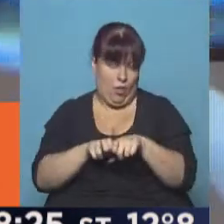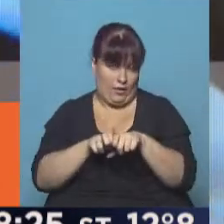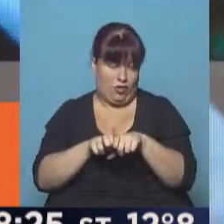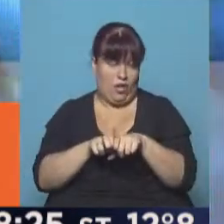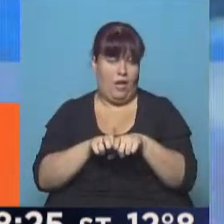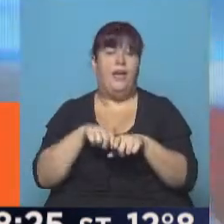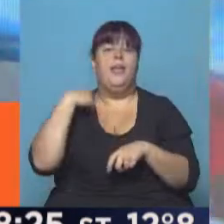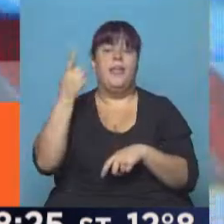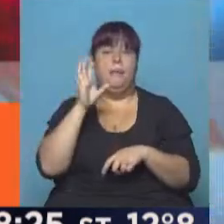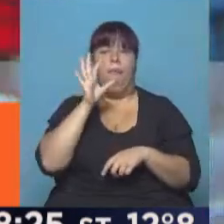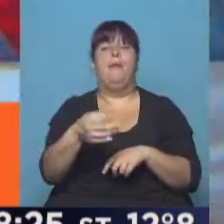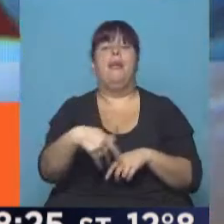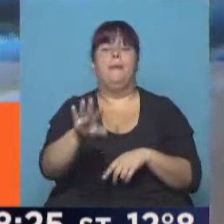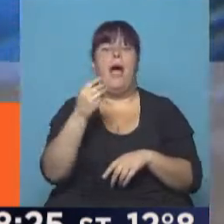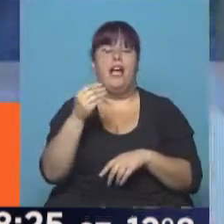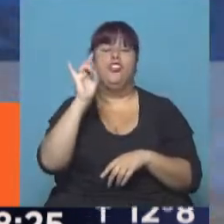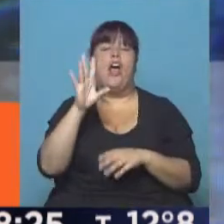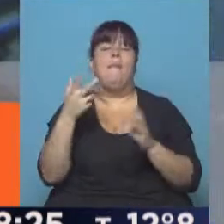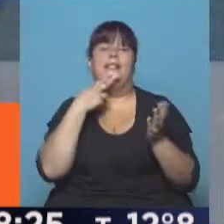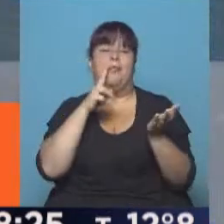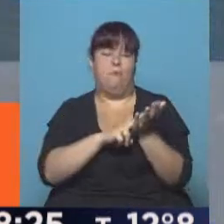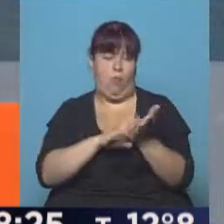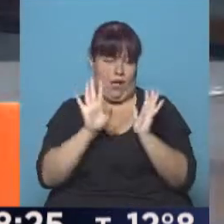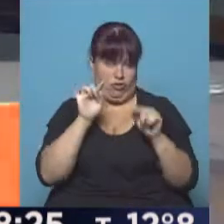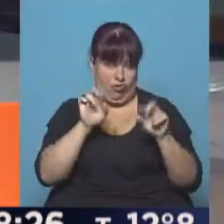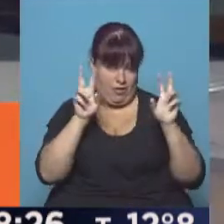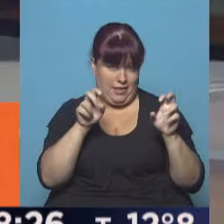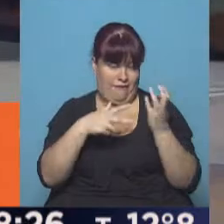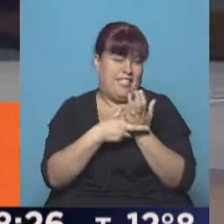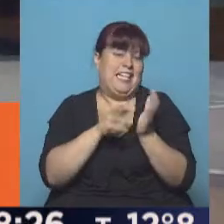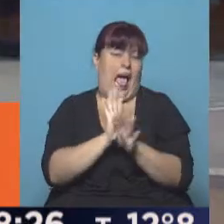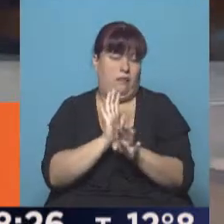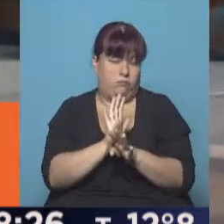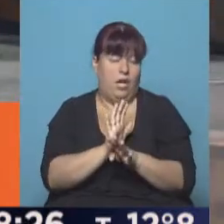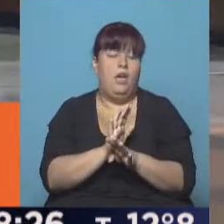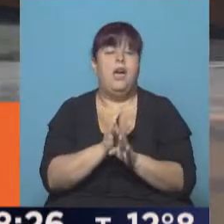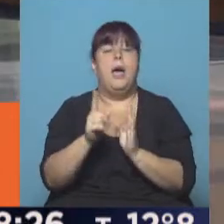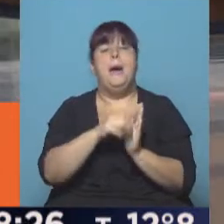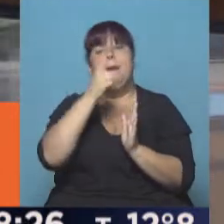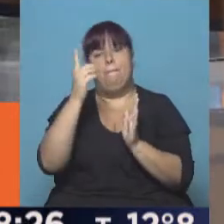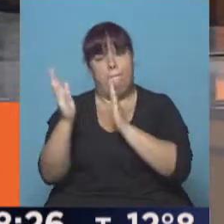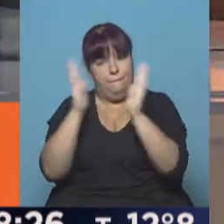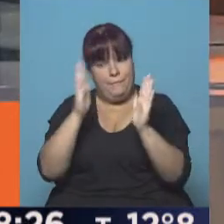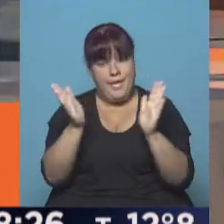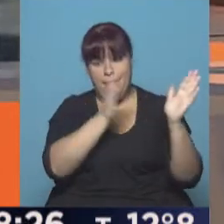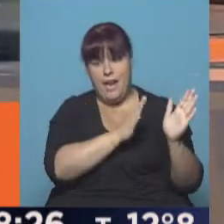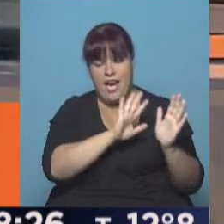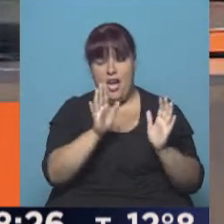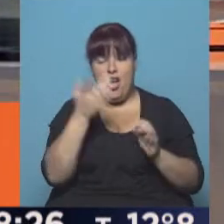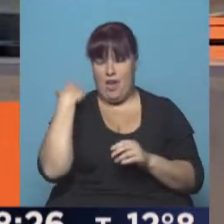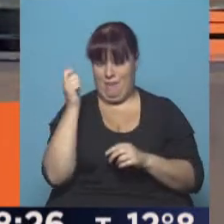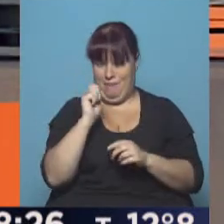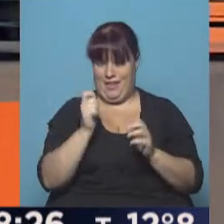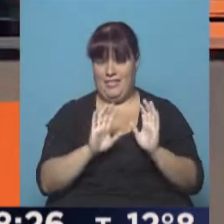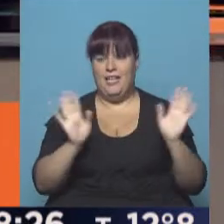el impacto que vamos a ver es solamente fiscal en este tramo. En el primer tramo que vimos en estos